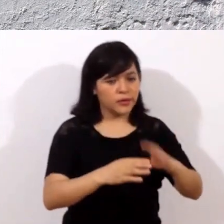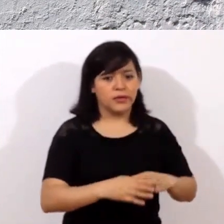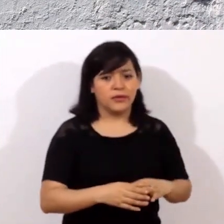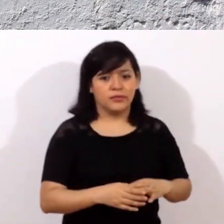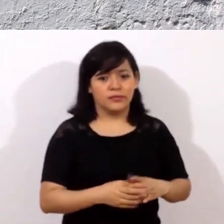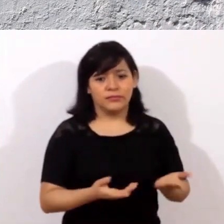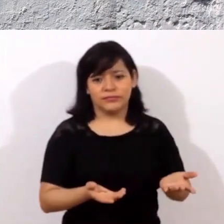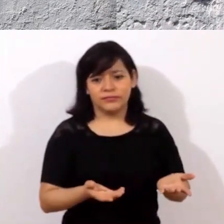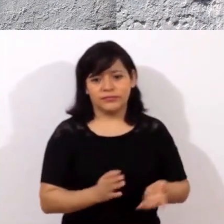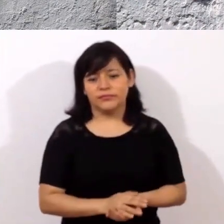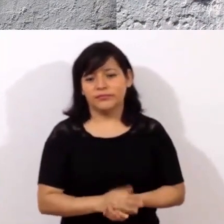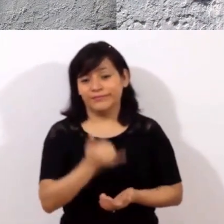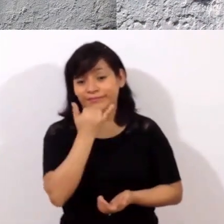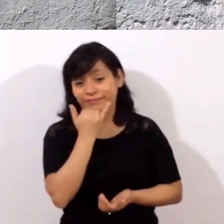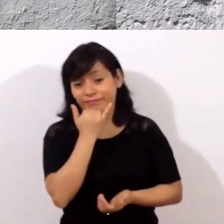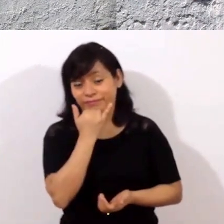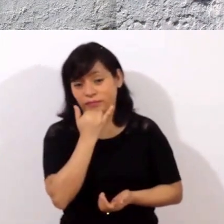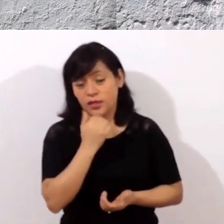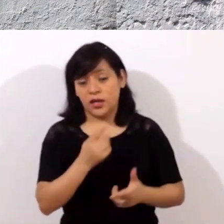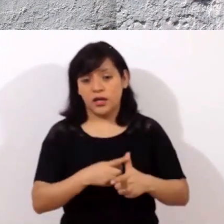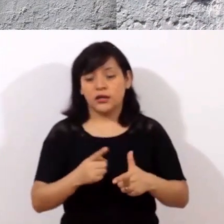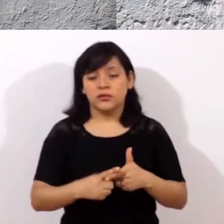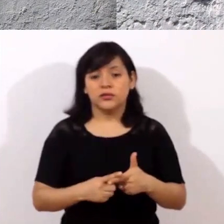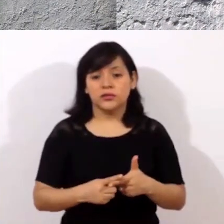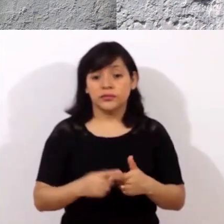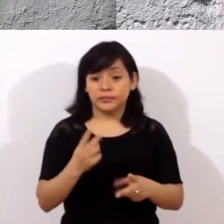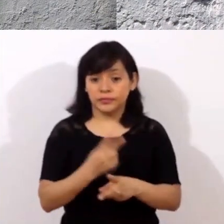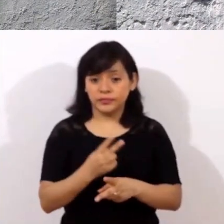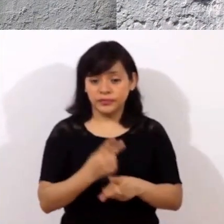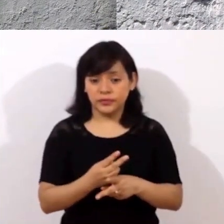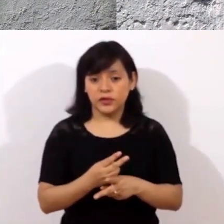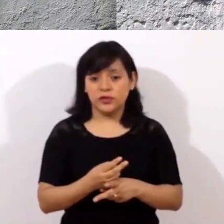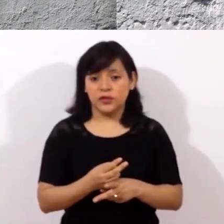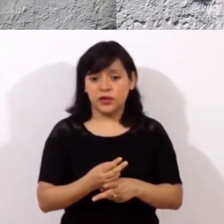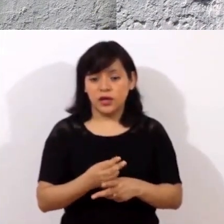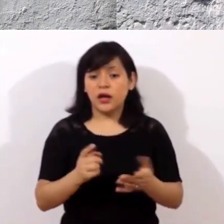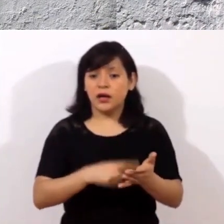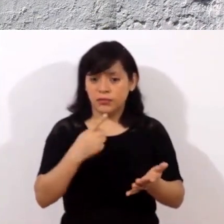Querido hermano y amigo, la ignorancia muchas veces